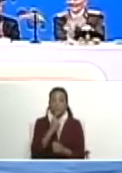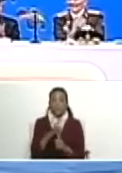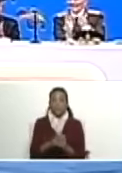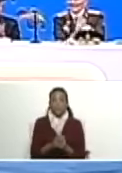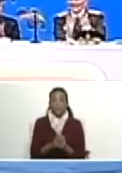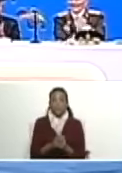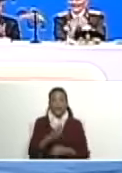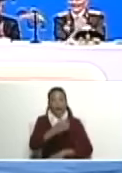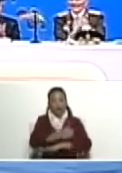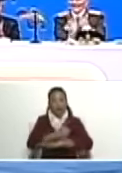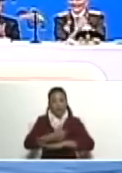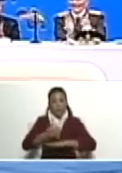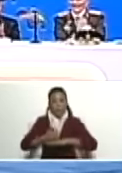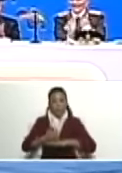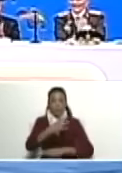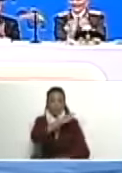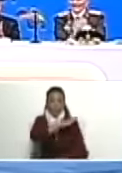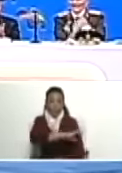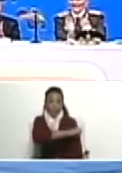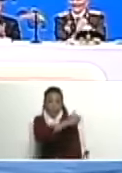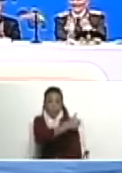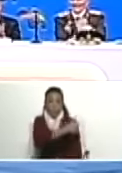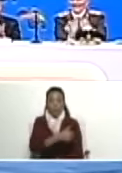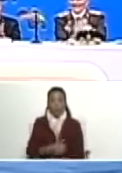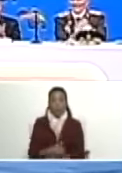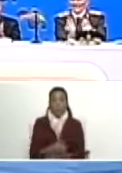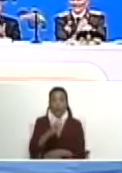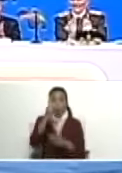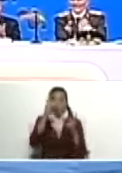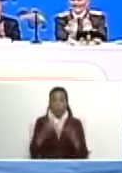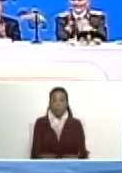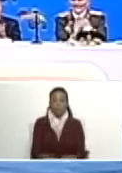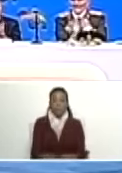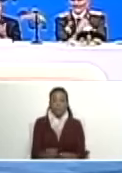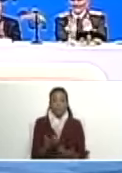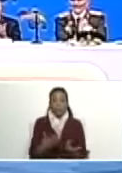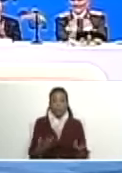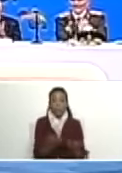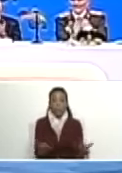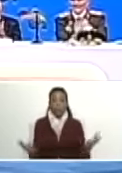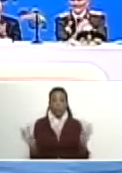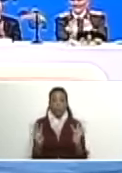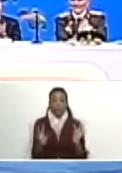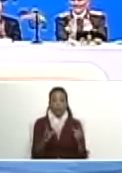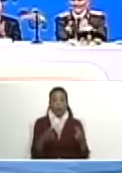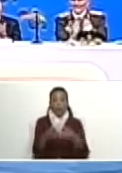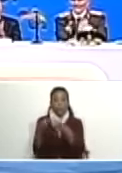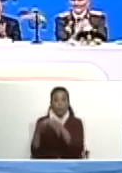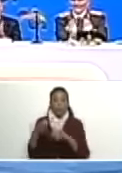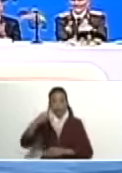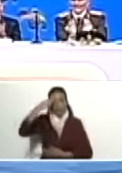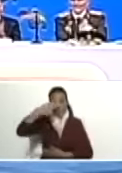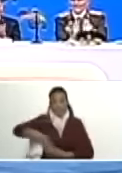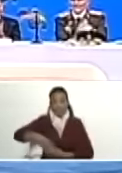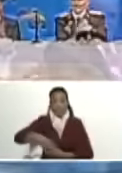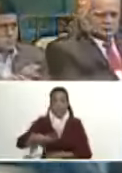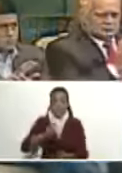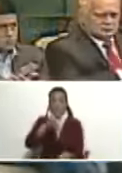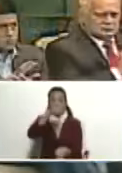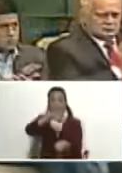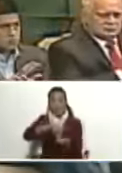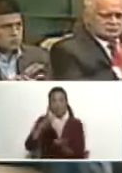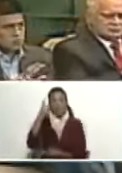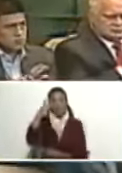generales almirantes del Estado Mayor Superior, oficiales de todas las unidades militares del país